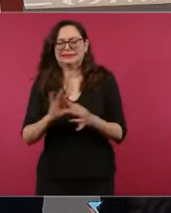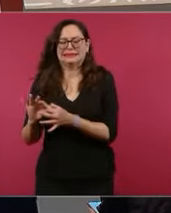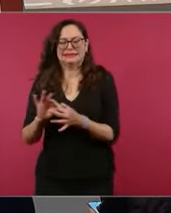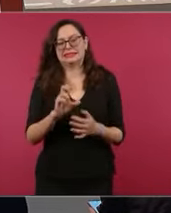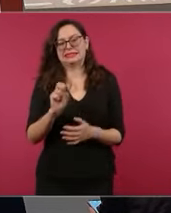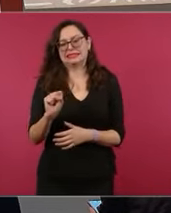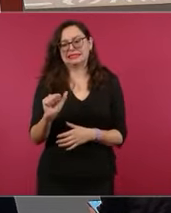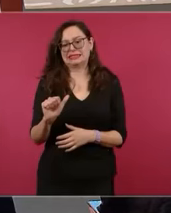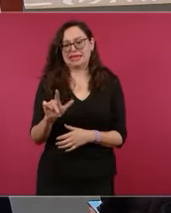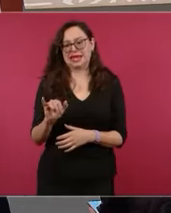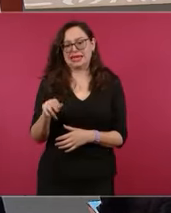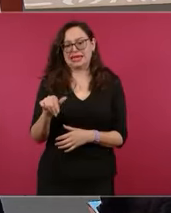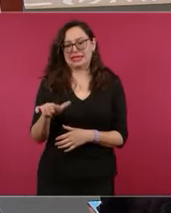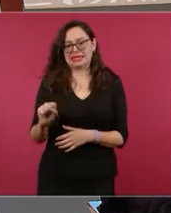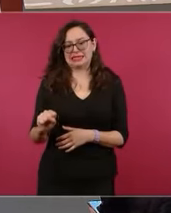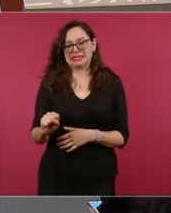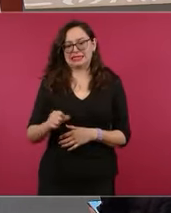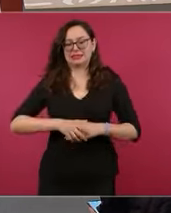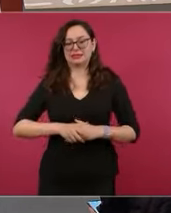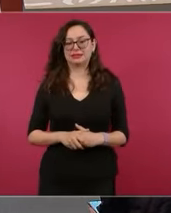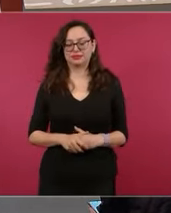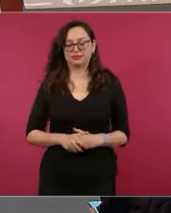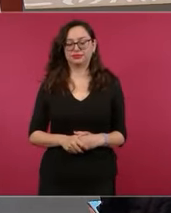Sí, de los formadores de Anabel.